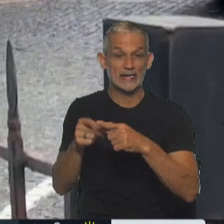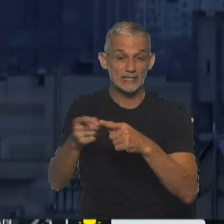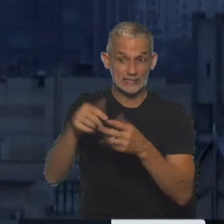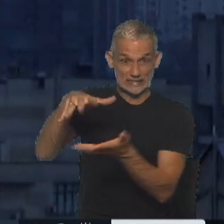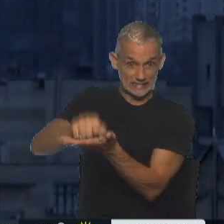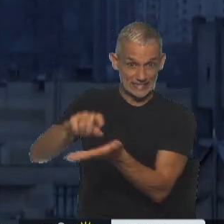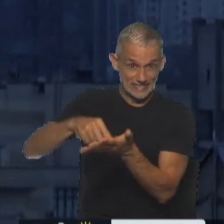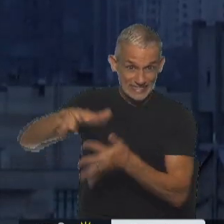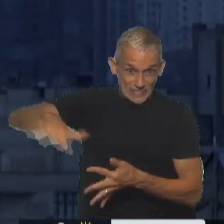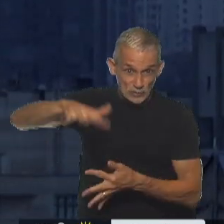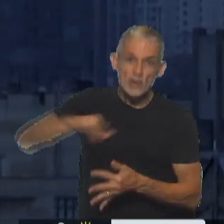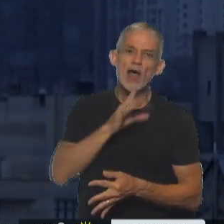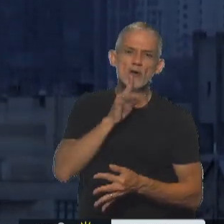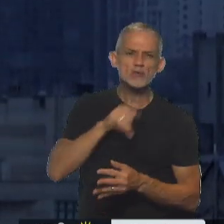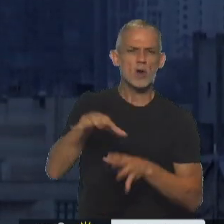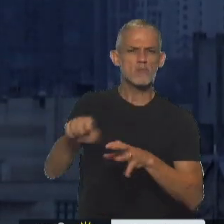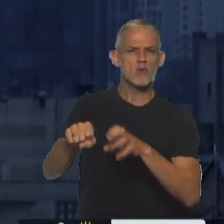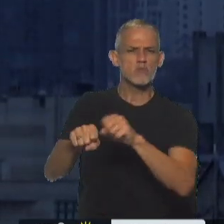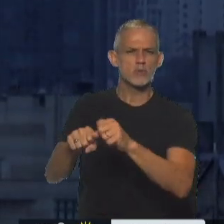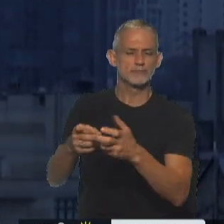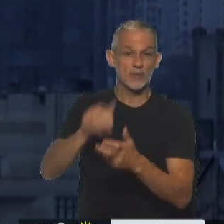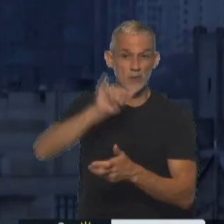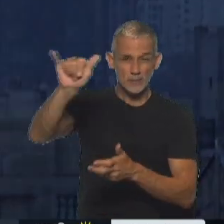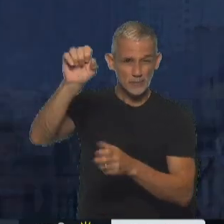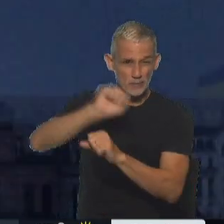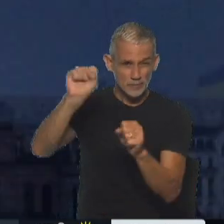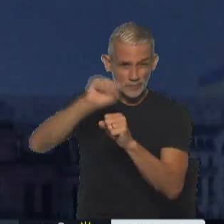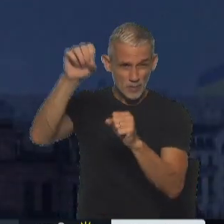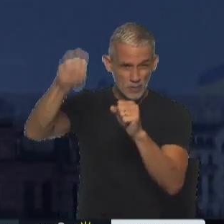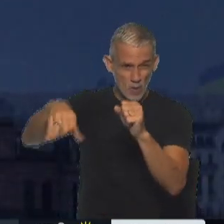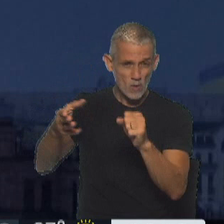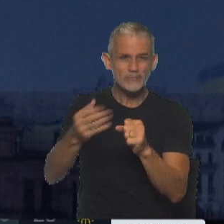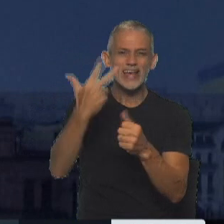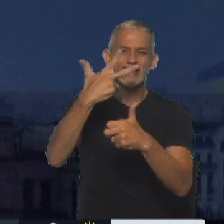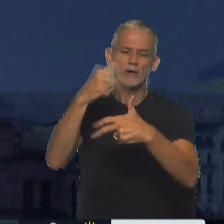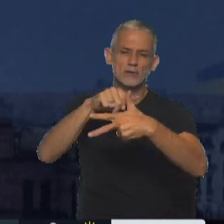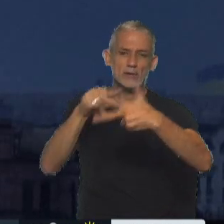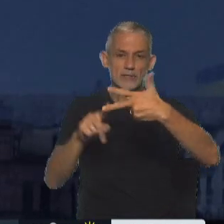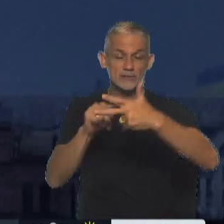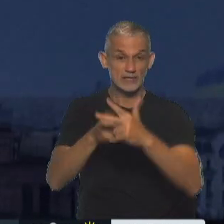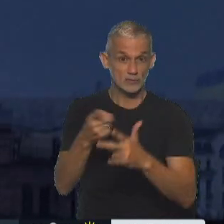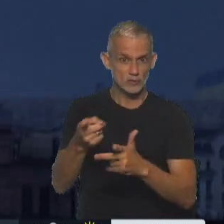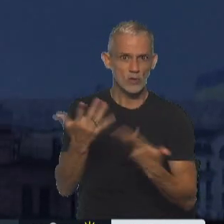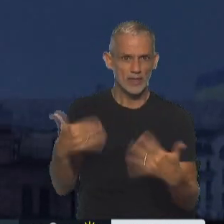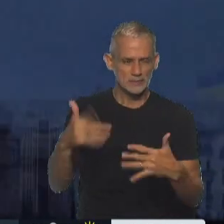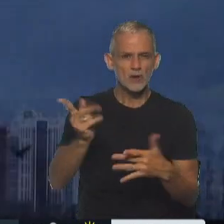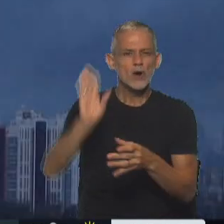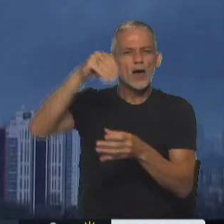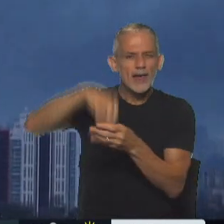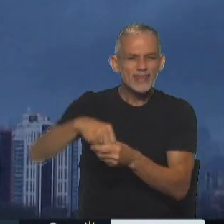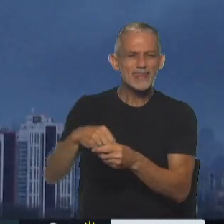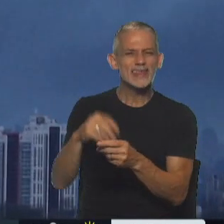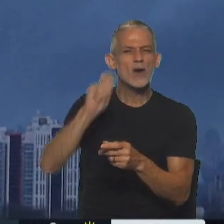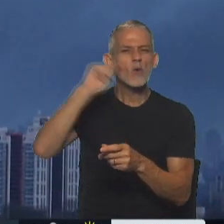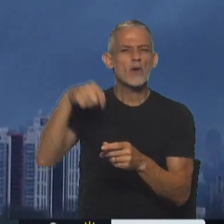captura, Rusia avanzaría. Este bombardeo se produjo en tres ciudades muy importantes, pero que no pertenecen al este de